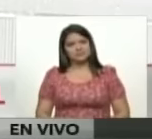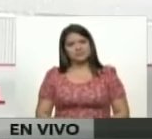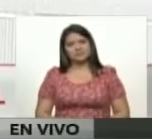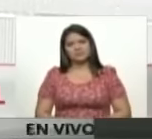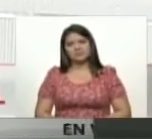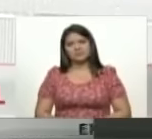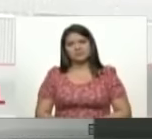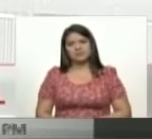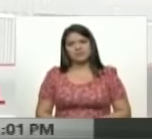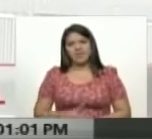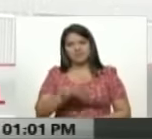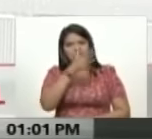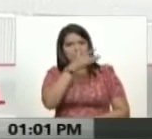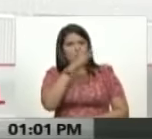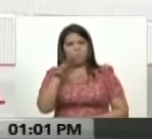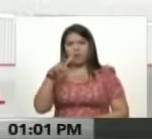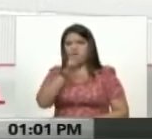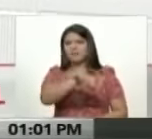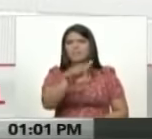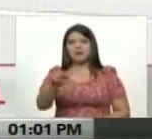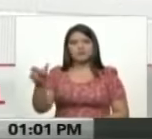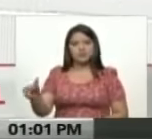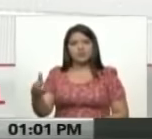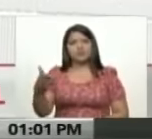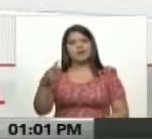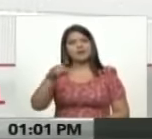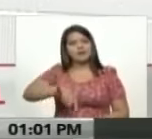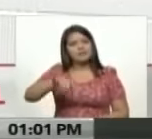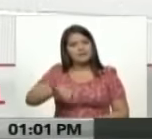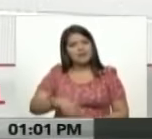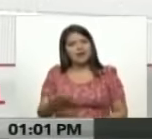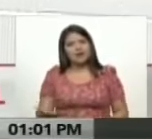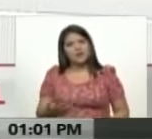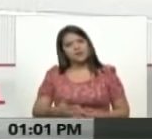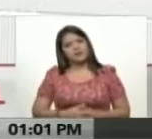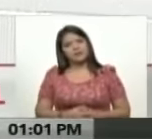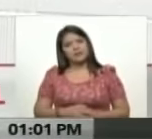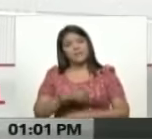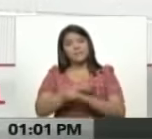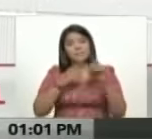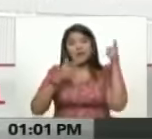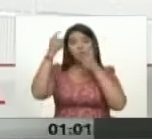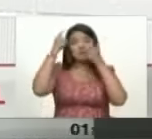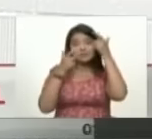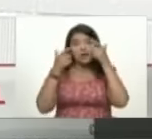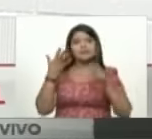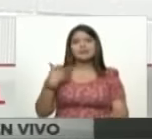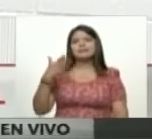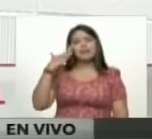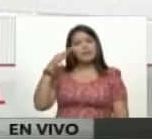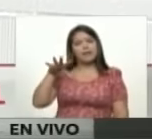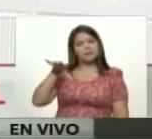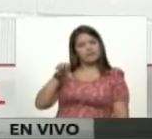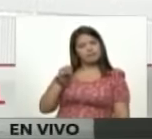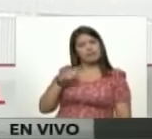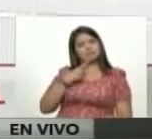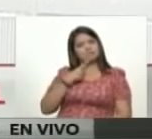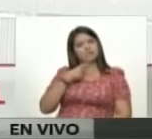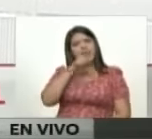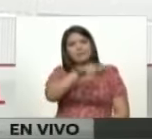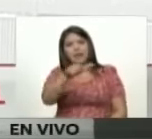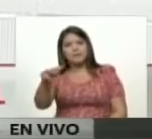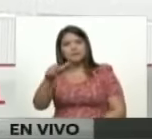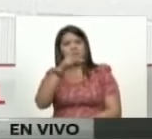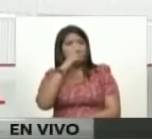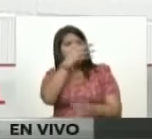de burlarse de la gente necesitada. Chávez supo interpretar este clamor de los